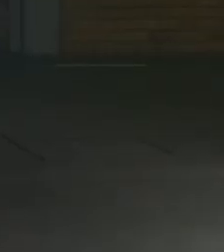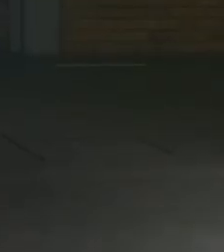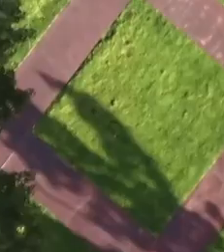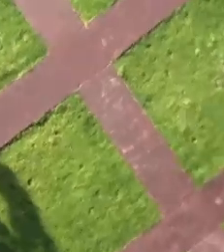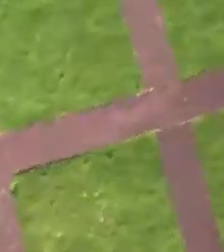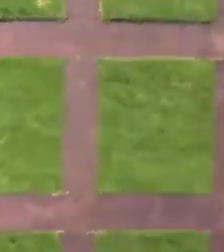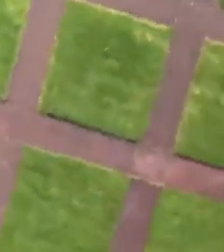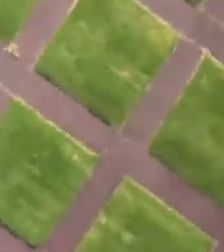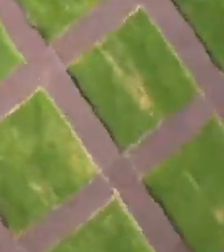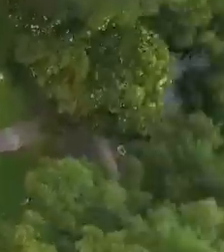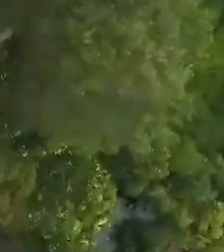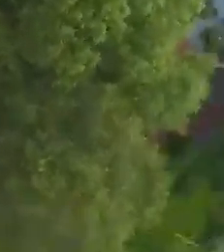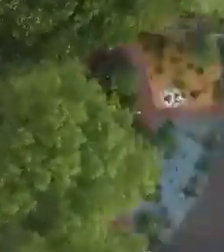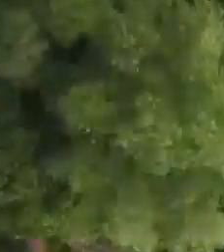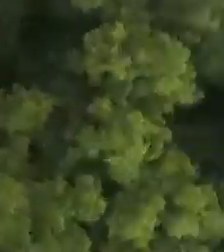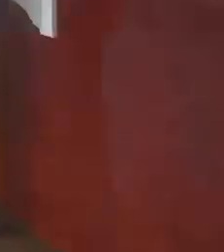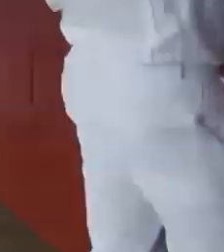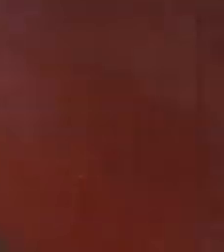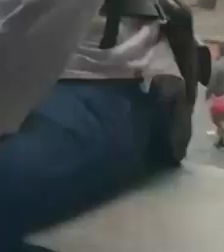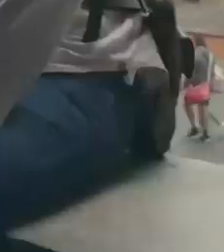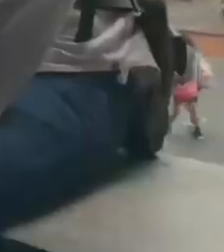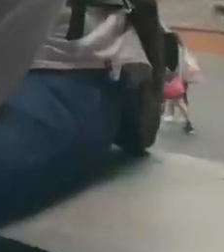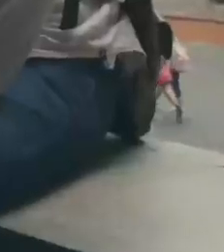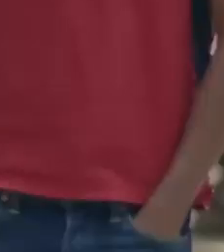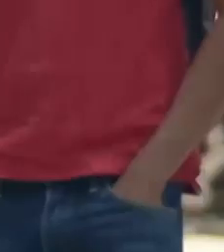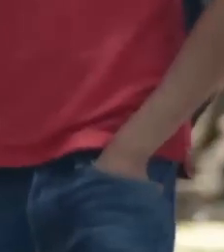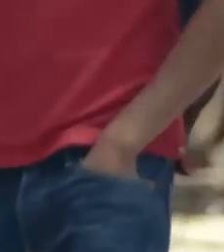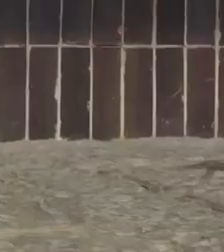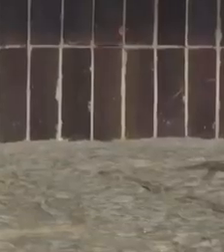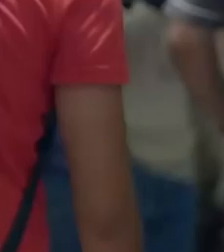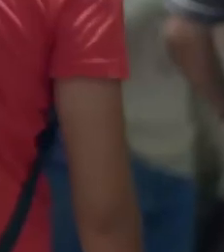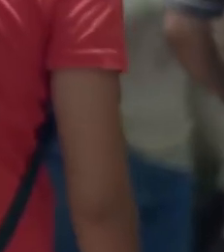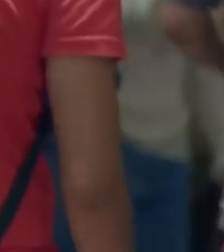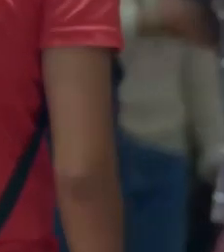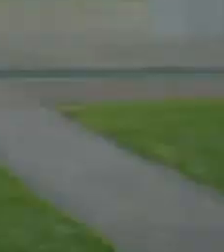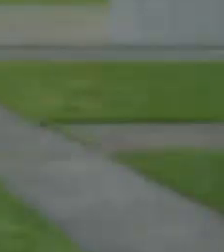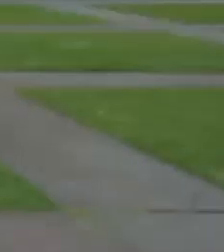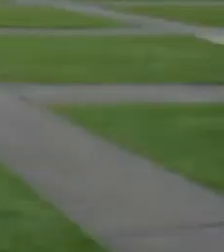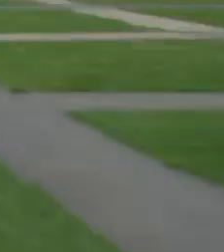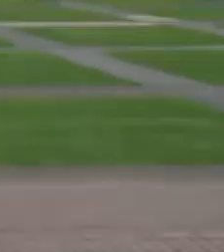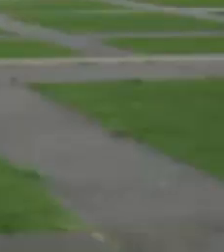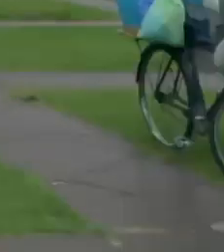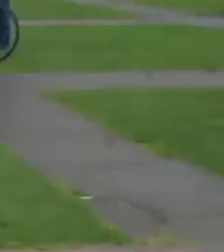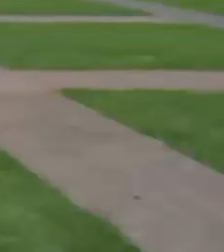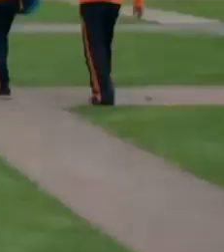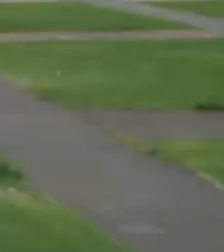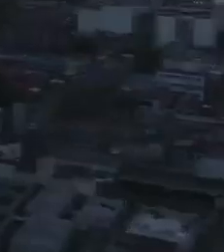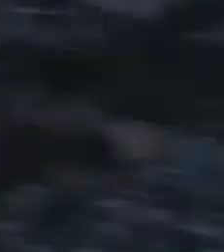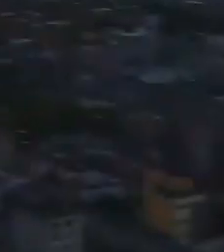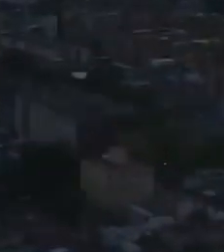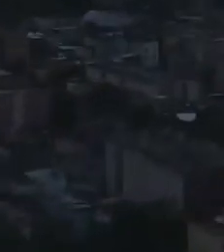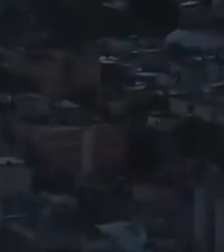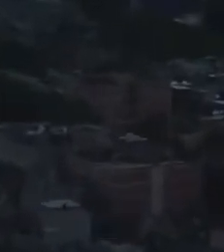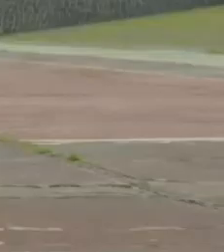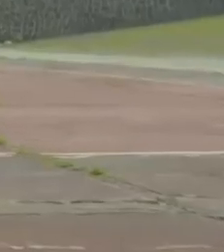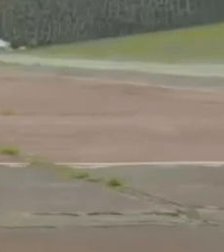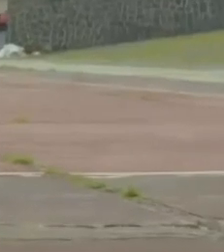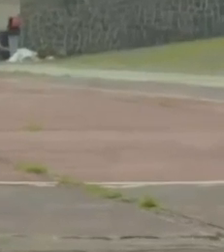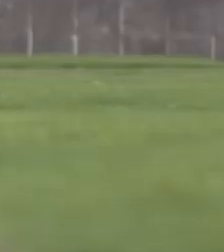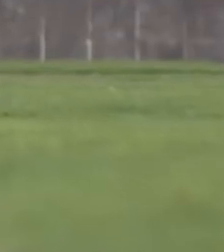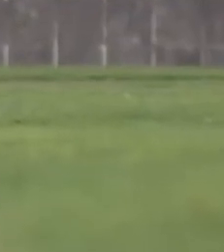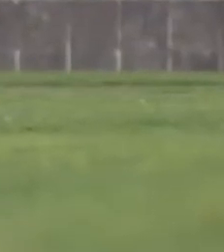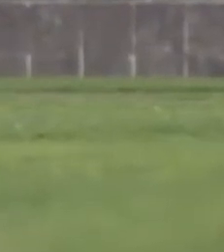o situación económica somos el mecanismo de capilaridad social mejor diseñado y estamos en la biografía de millones de mexicanos